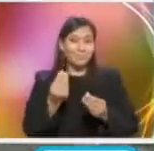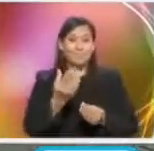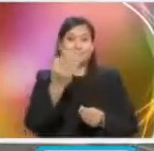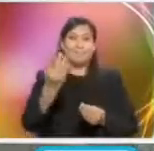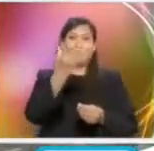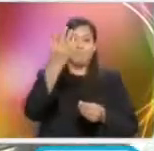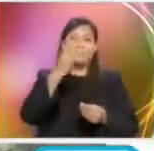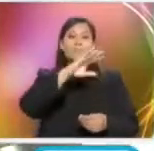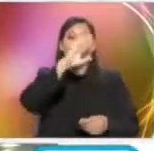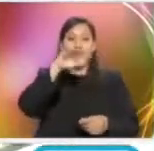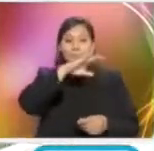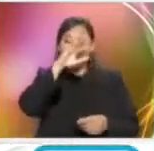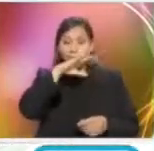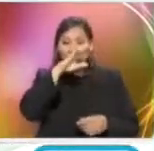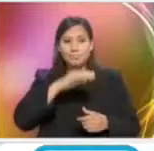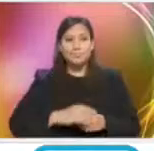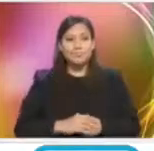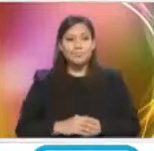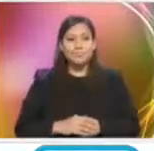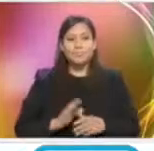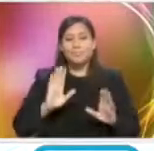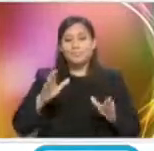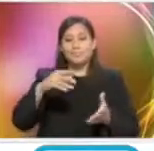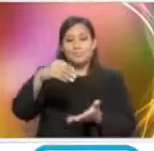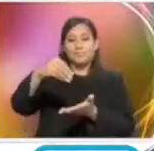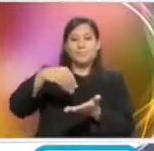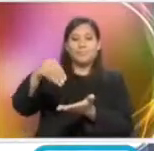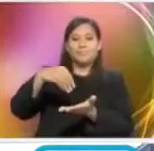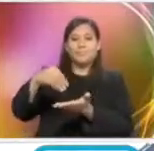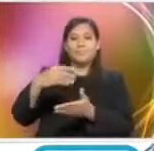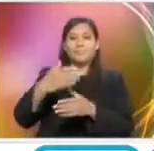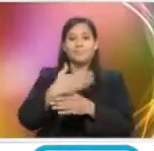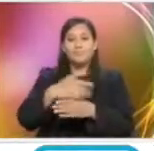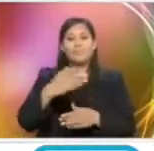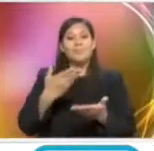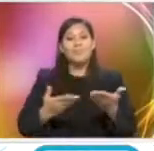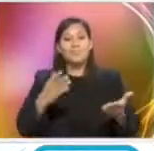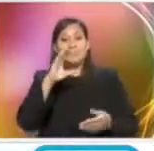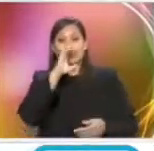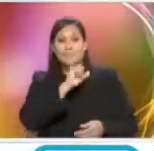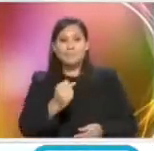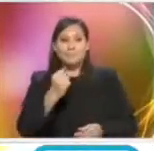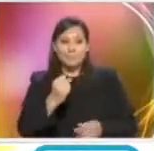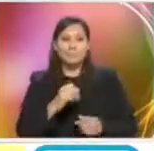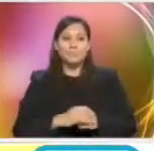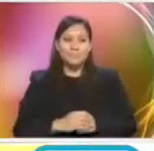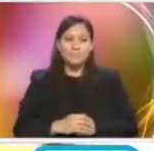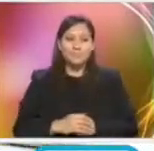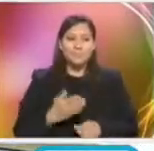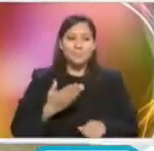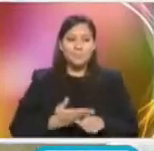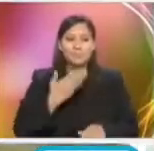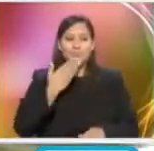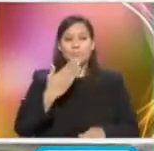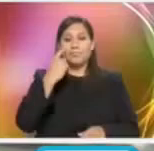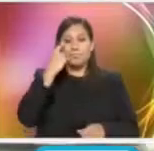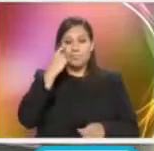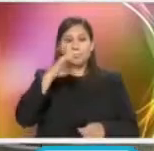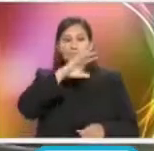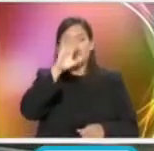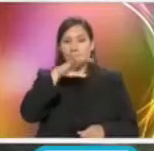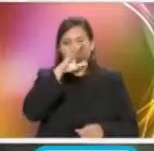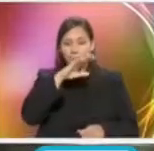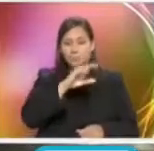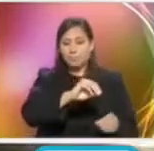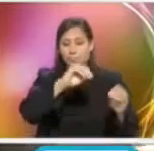Lista Está la para- cebolla. Sí, ya se está dorando. Ahora sí calentó. Mira, muy bien. Entonces, vamos a poner la cebolla que se